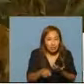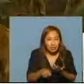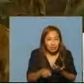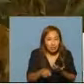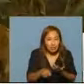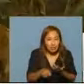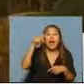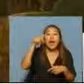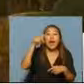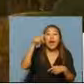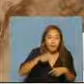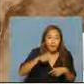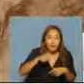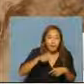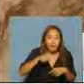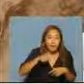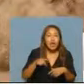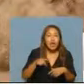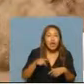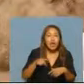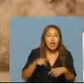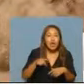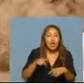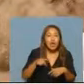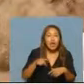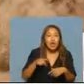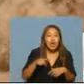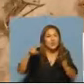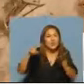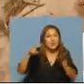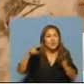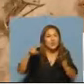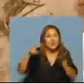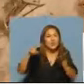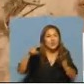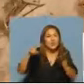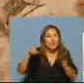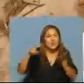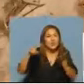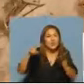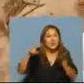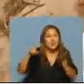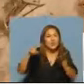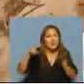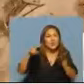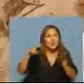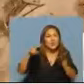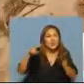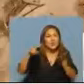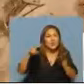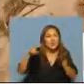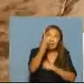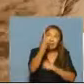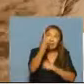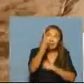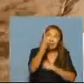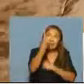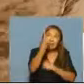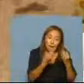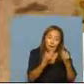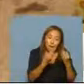Jorge, los índices en estas campañas donde vemos que ha sucedido un Salta. Con nosotros, gracias a Dios, no está yendo mejor a